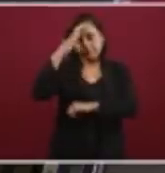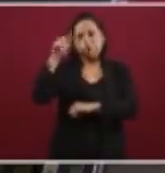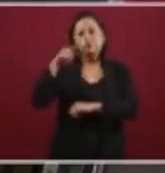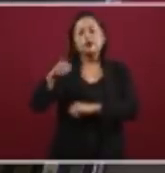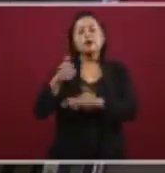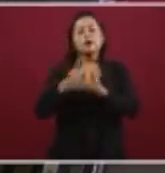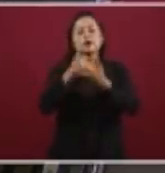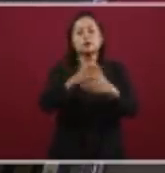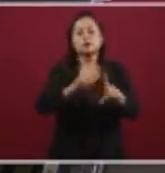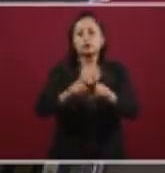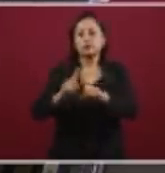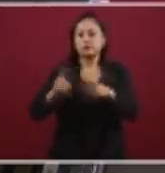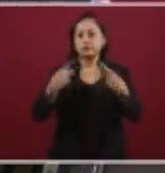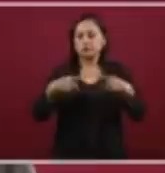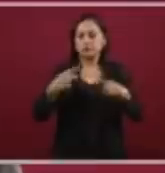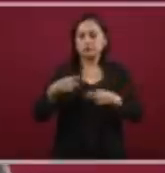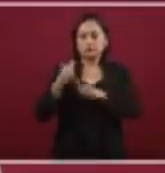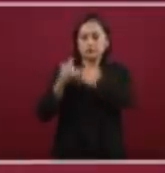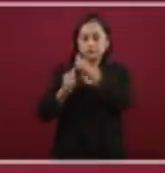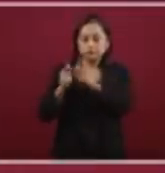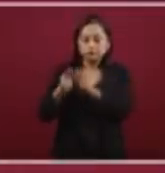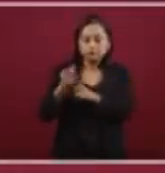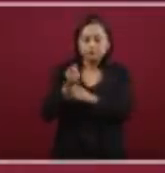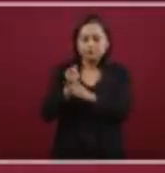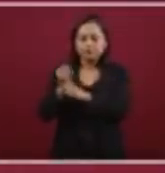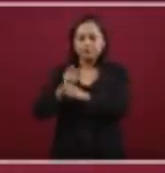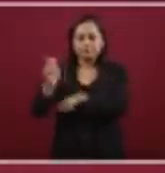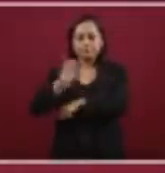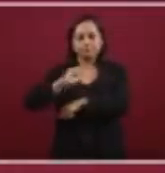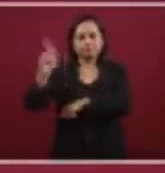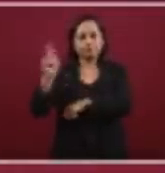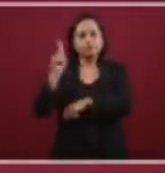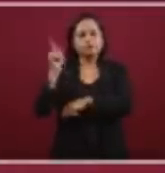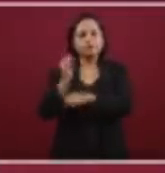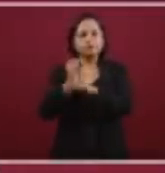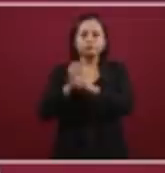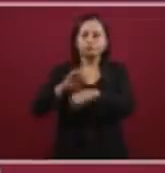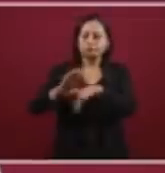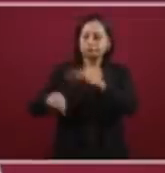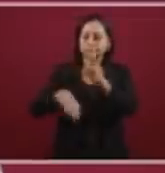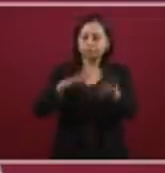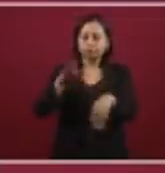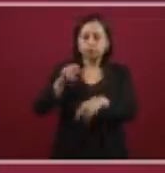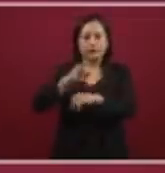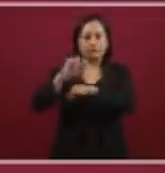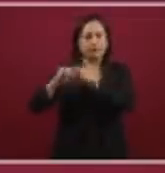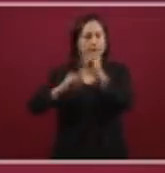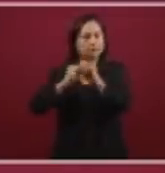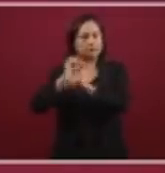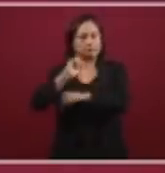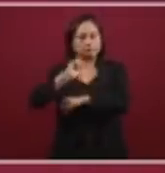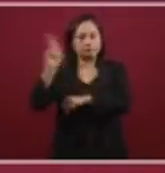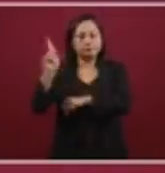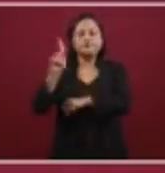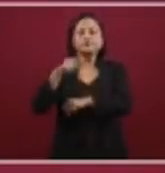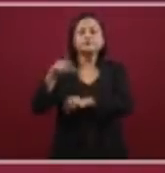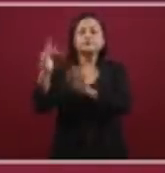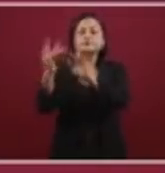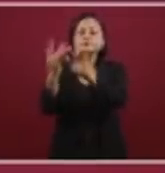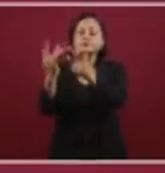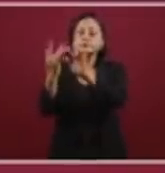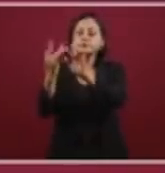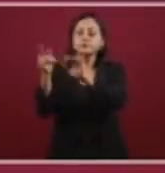antropólogos argentinos forenses especialistas forenses a nivel internacional tú solo tenemos contacto con los